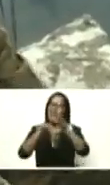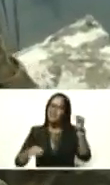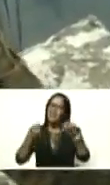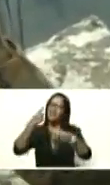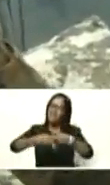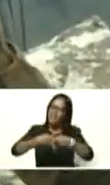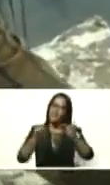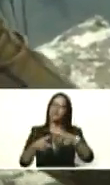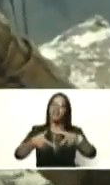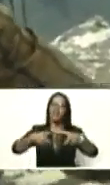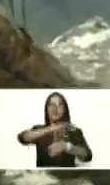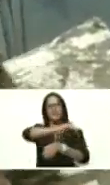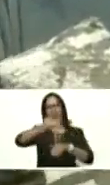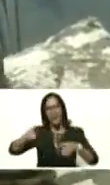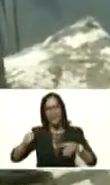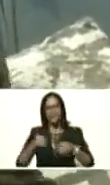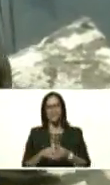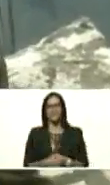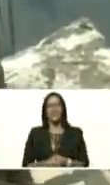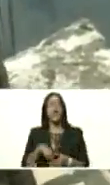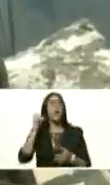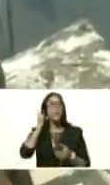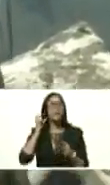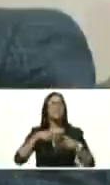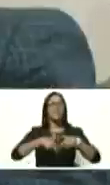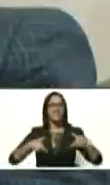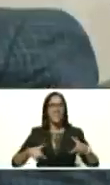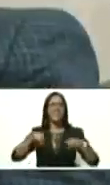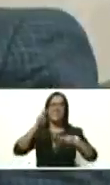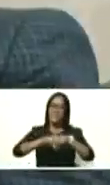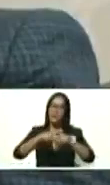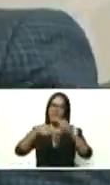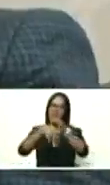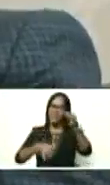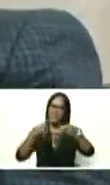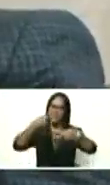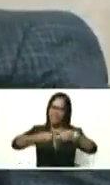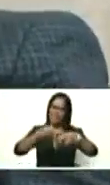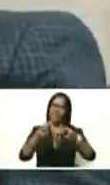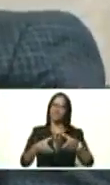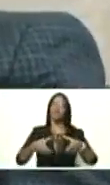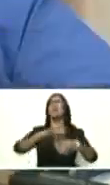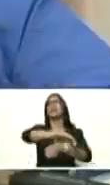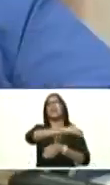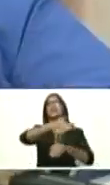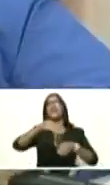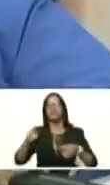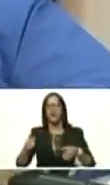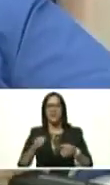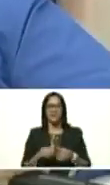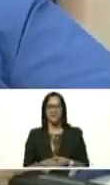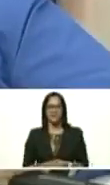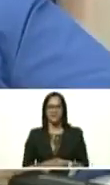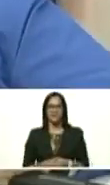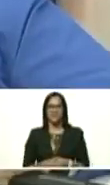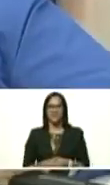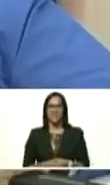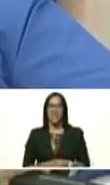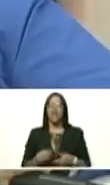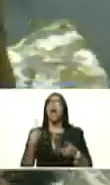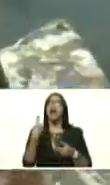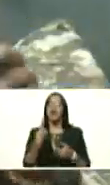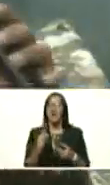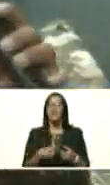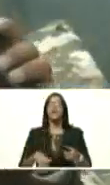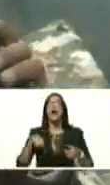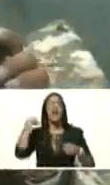palo sembrado en el hoyo a la orilla del mar. Una chica en bikini sentada en la rama del palo sembrado en el hoyo a la orilla del mar. Hay un loco.